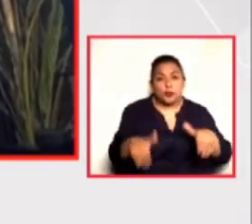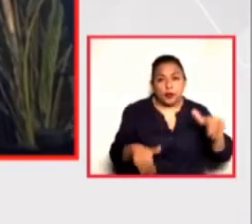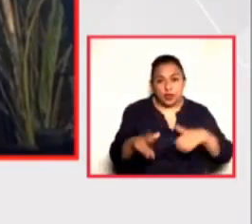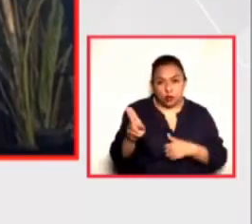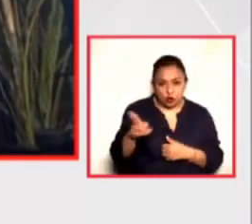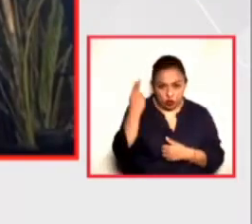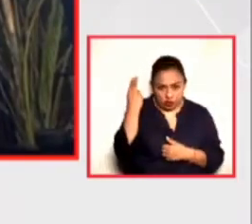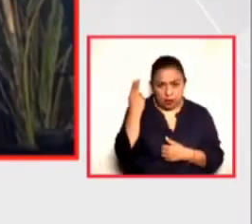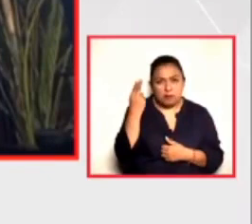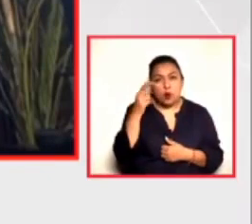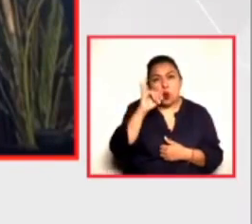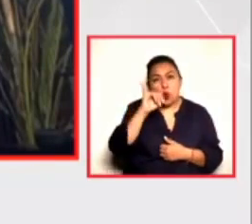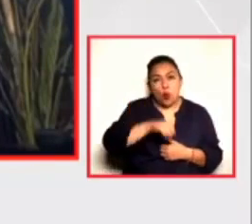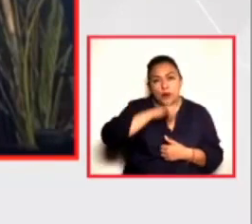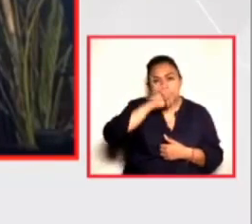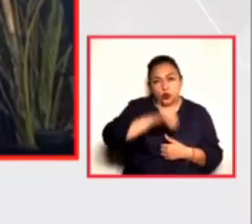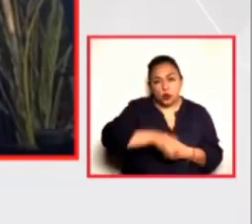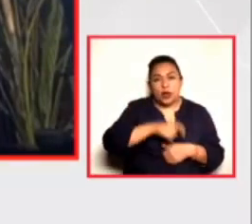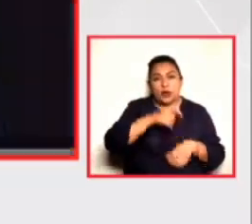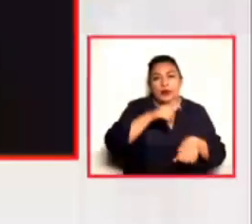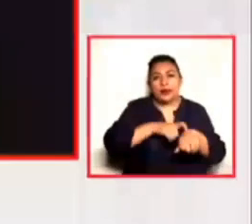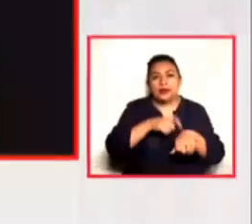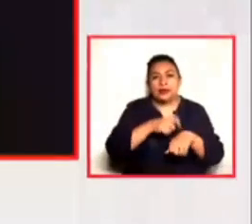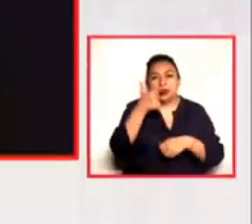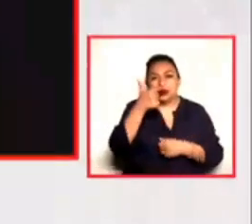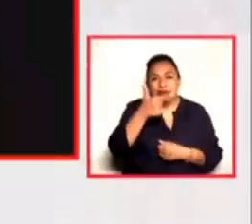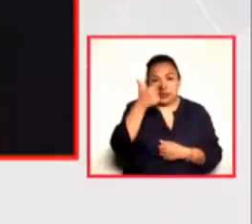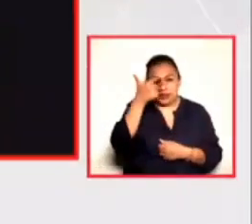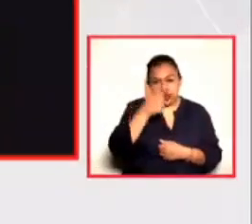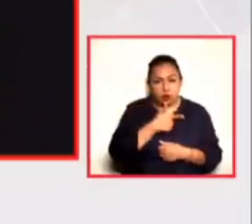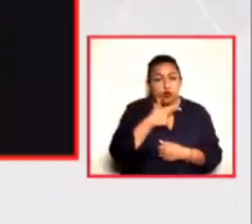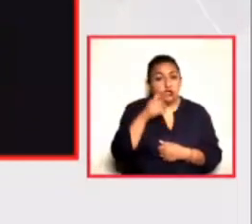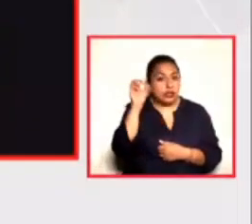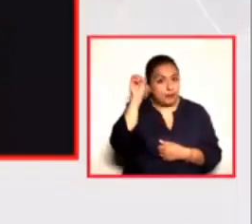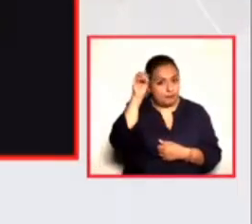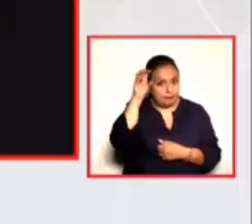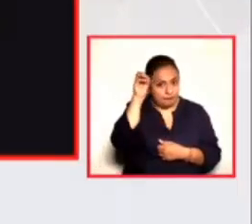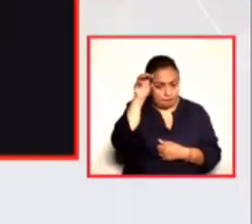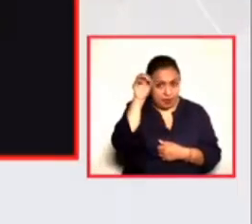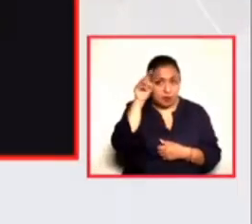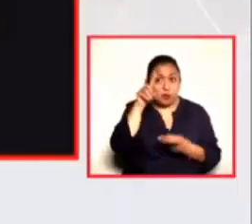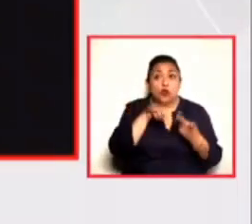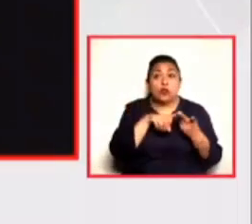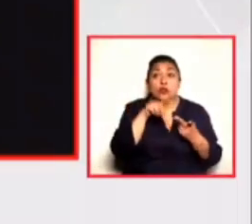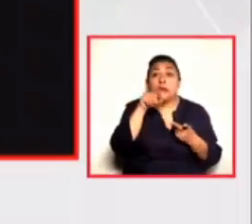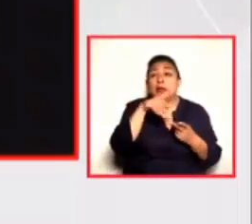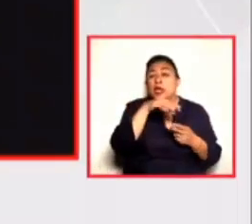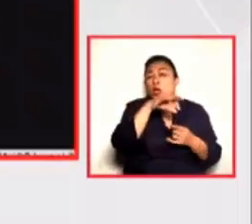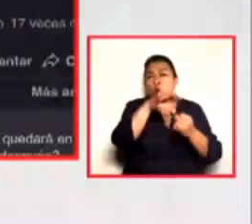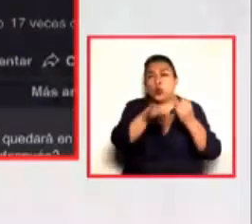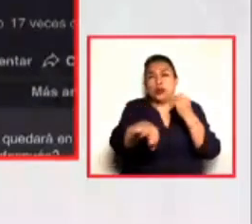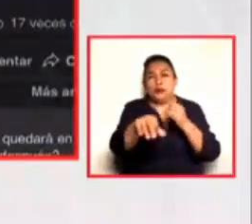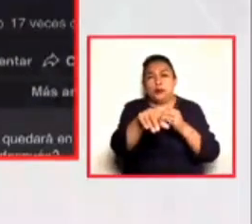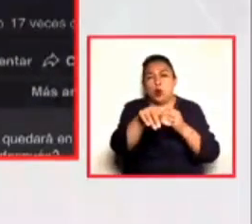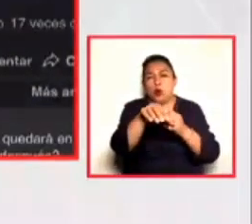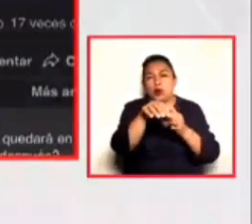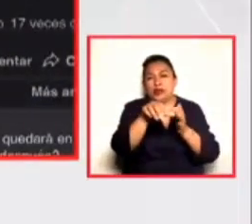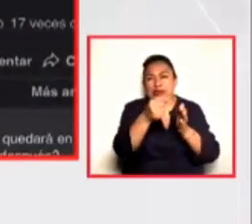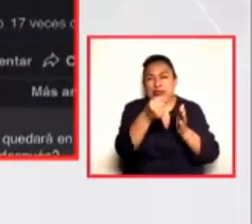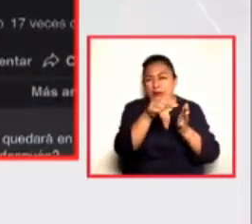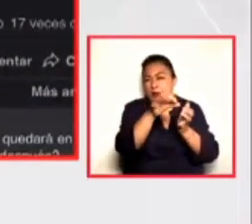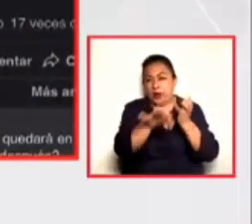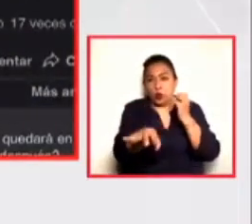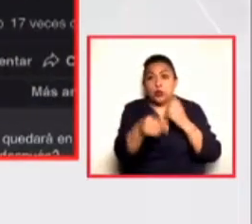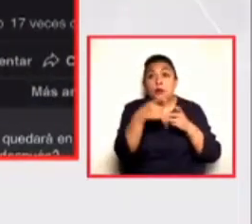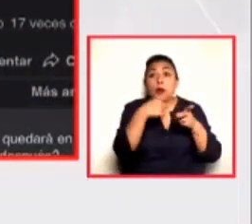los jueves a las 7 vamos a estar en vivo y también a finales de septiembre inicia el ciclo de